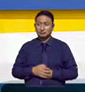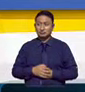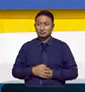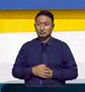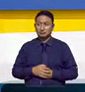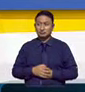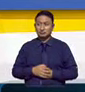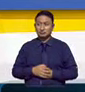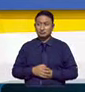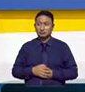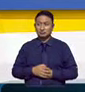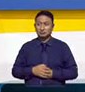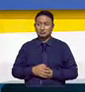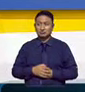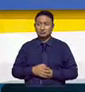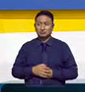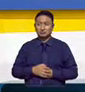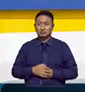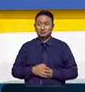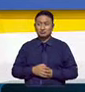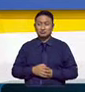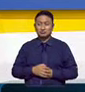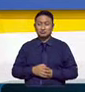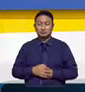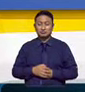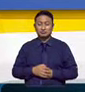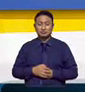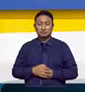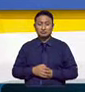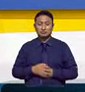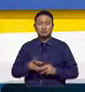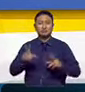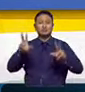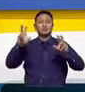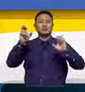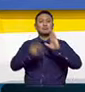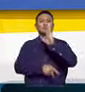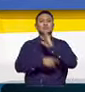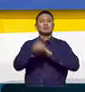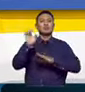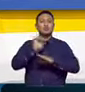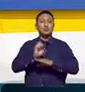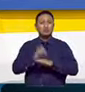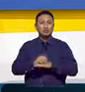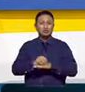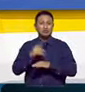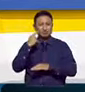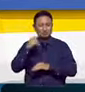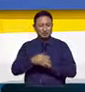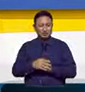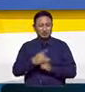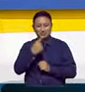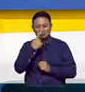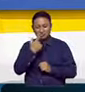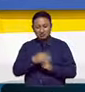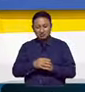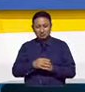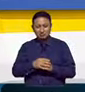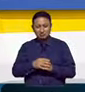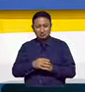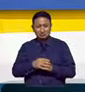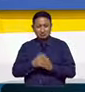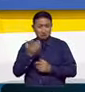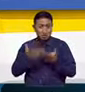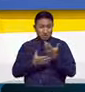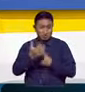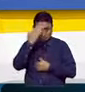sentido, pero metiéndole las manos al caso Petroecuador a fondo, a lo de Odebrecht, algún día sabremos la lista? Bueno,